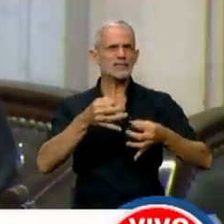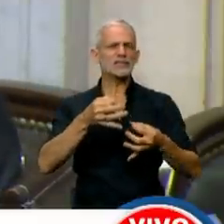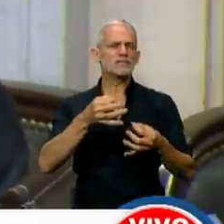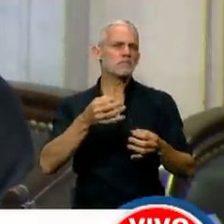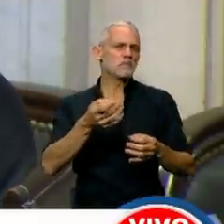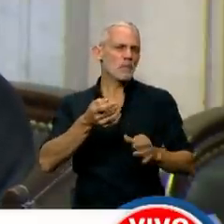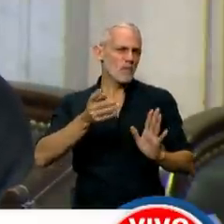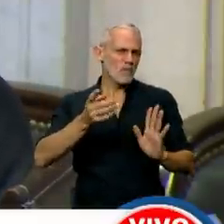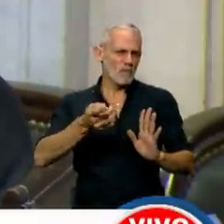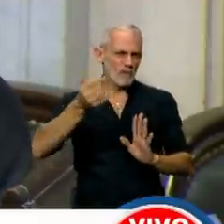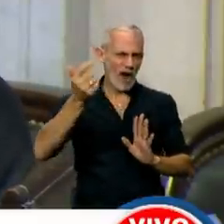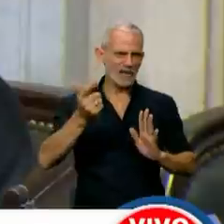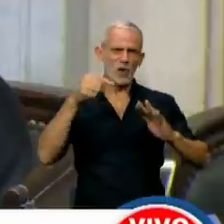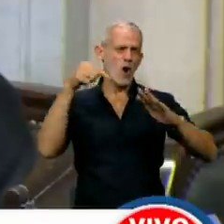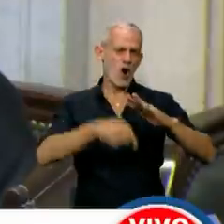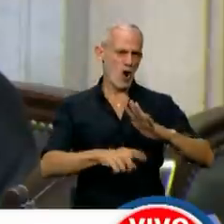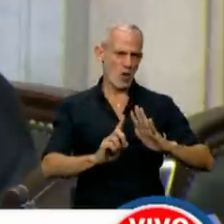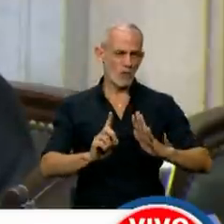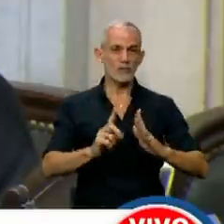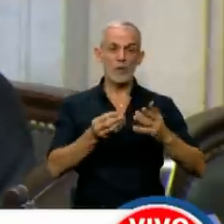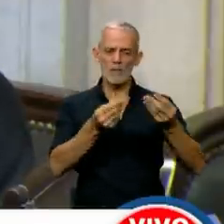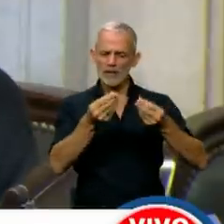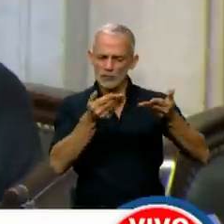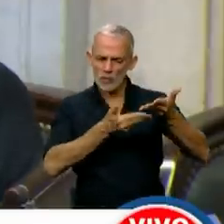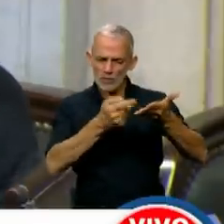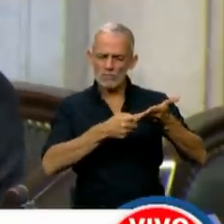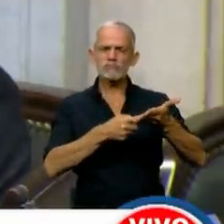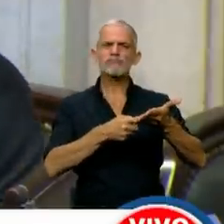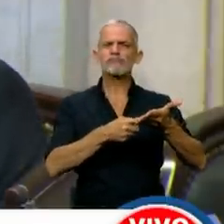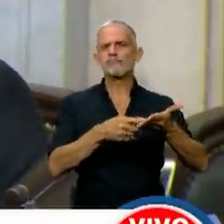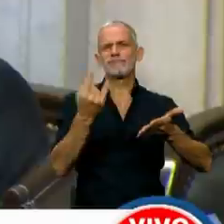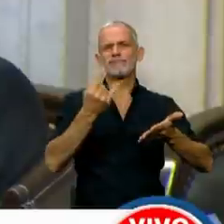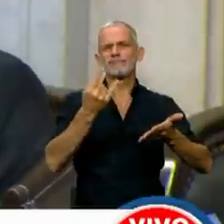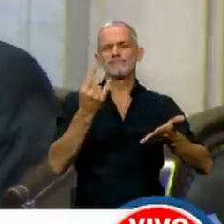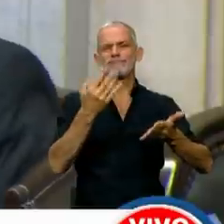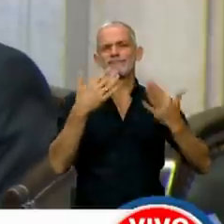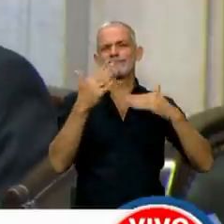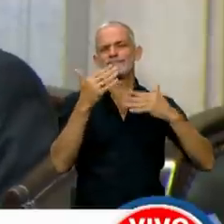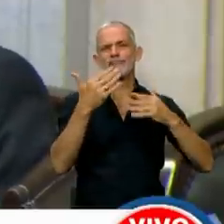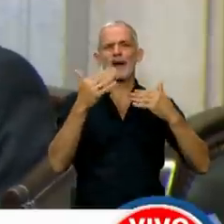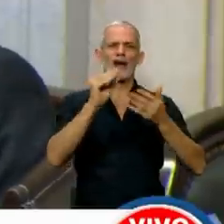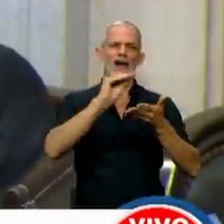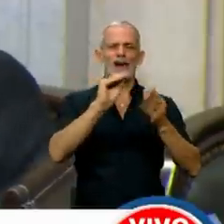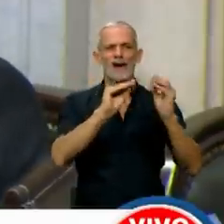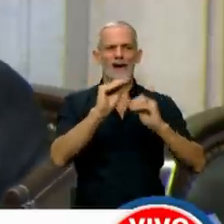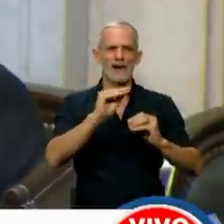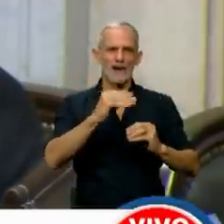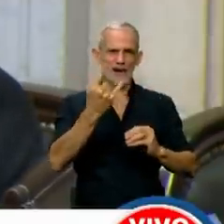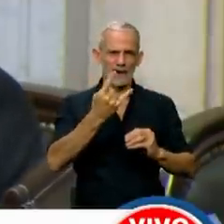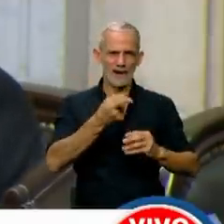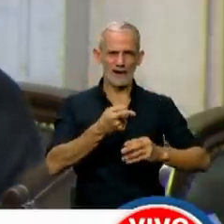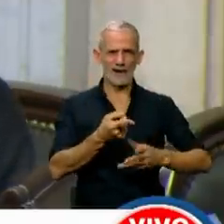sencilla este presupuesto es ficticio este presupuesto es prácticamente